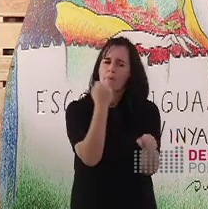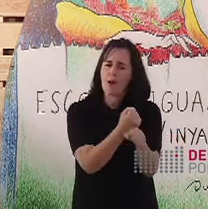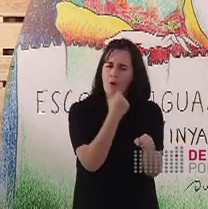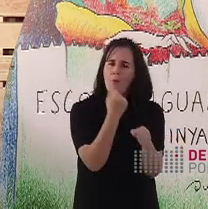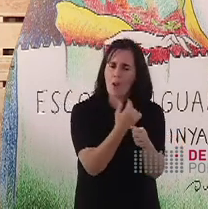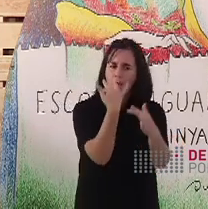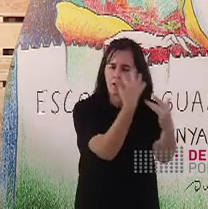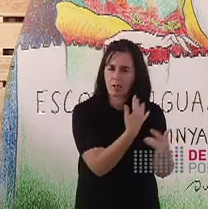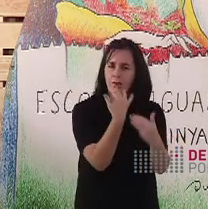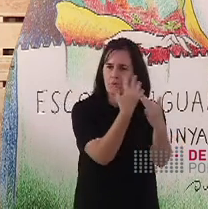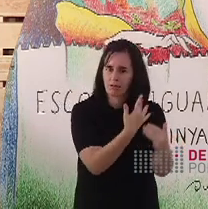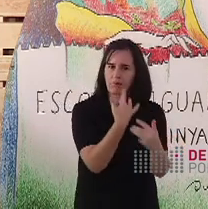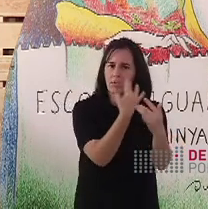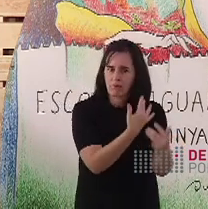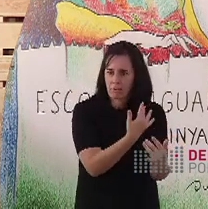de que a persoa